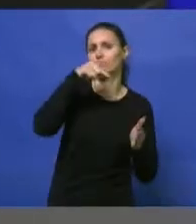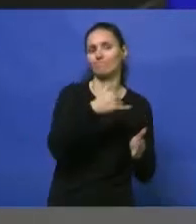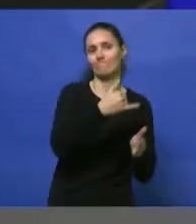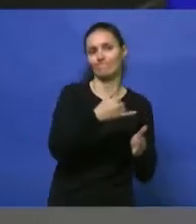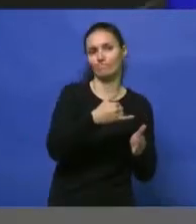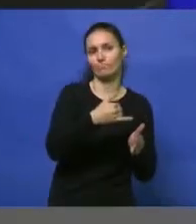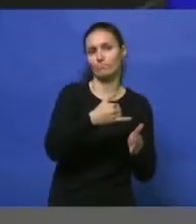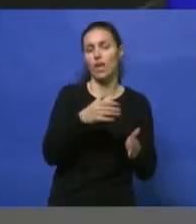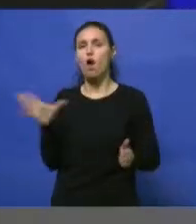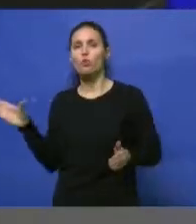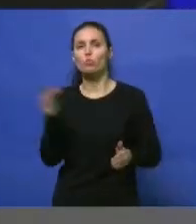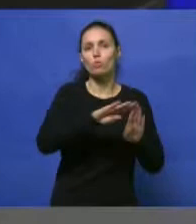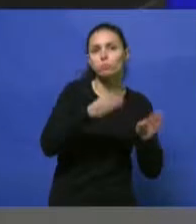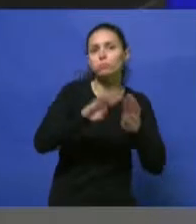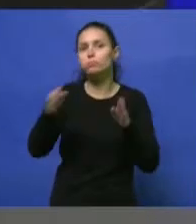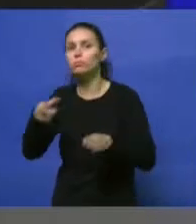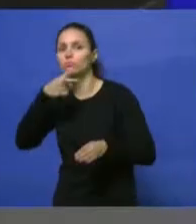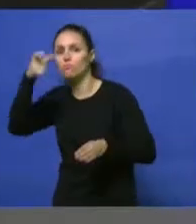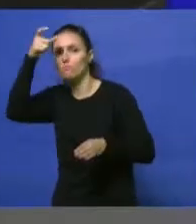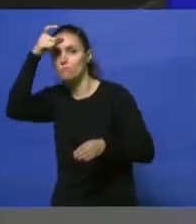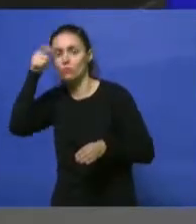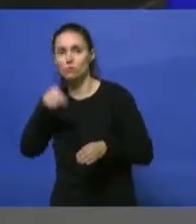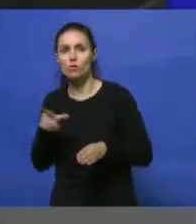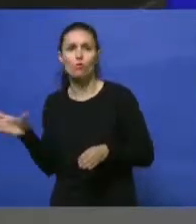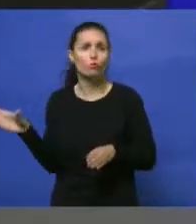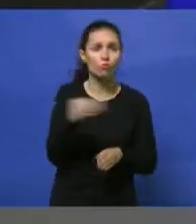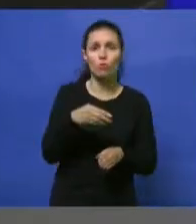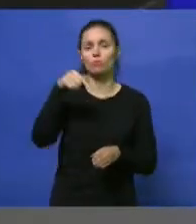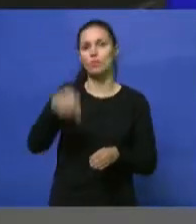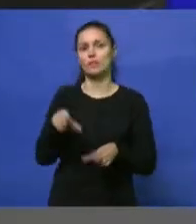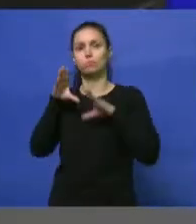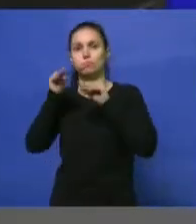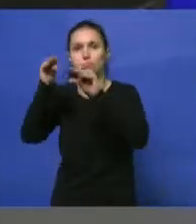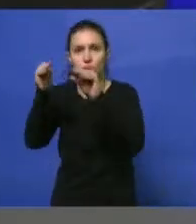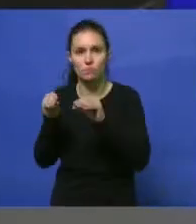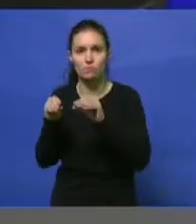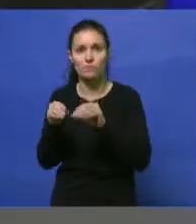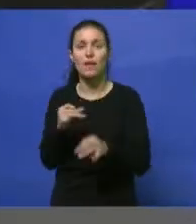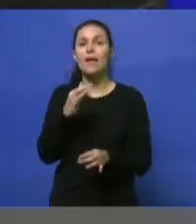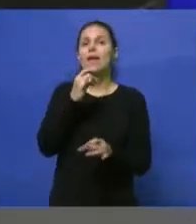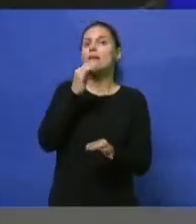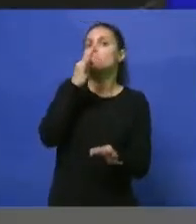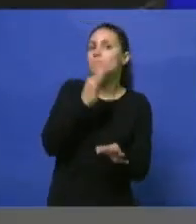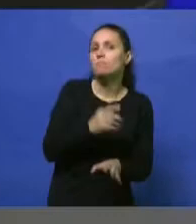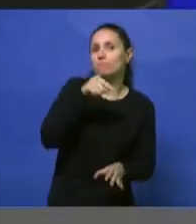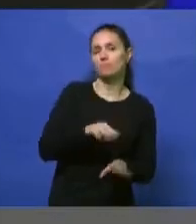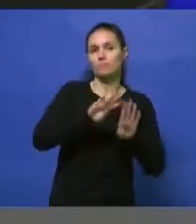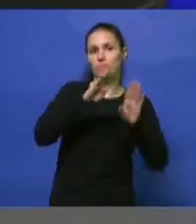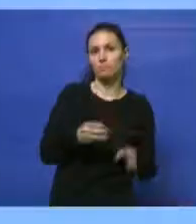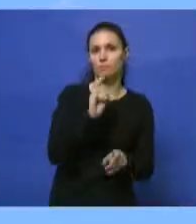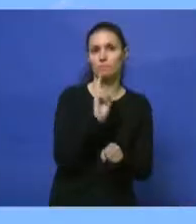los cuarteles del país de los bomberos voluntarios se dio esta situación de queja. En particular en el de Villa María tenemos una nota al